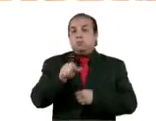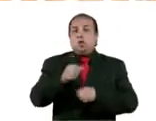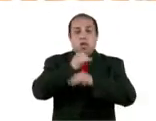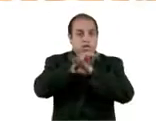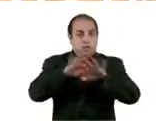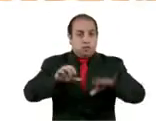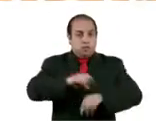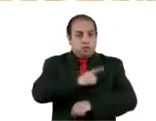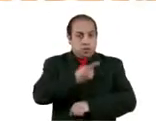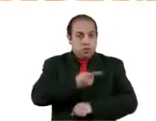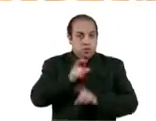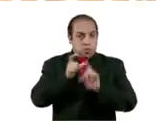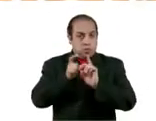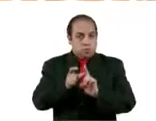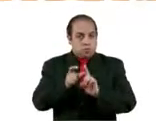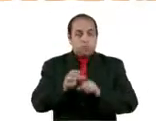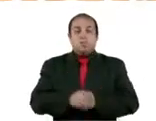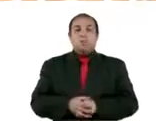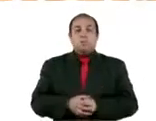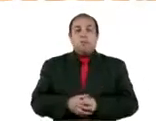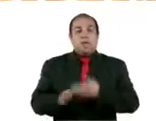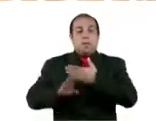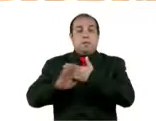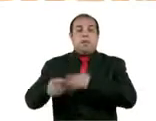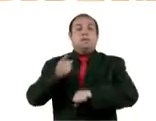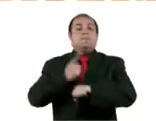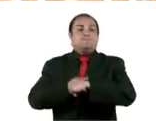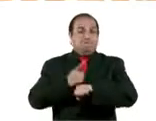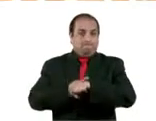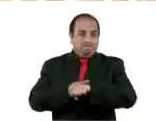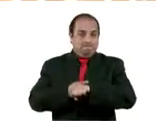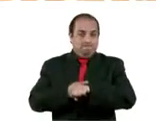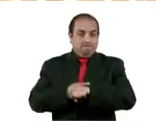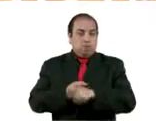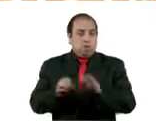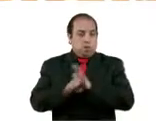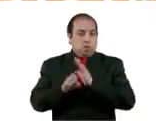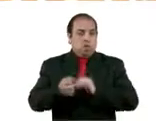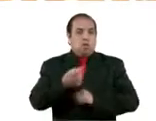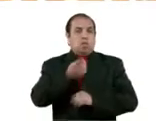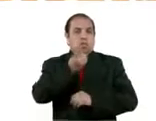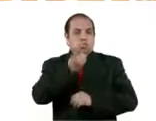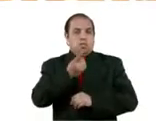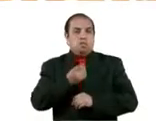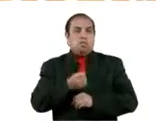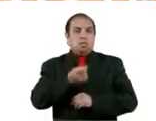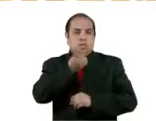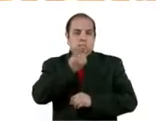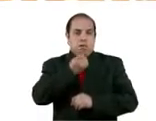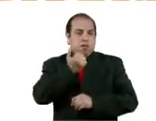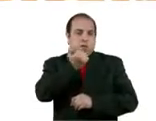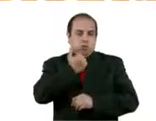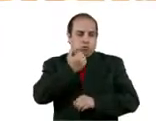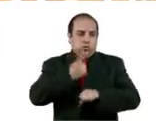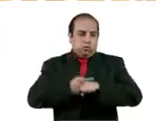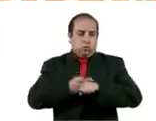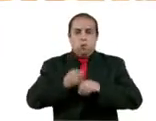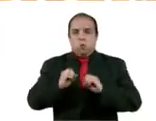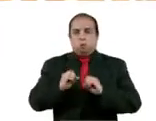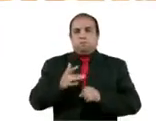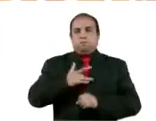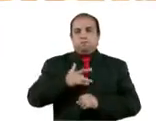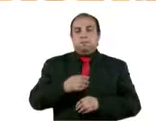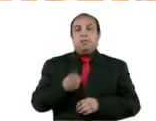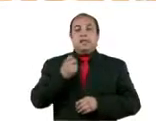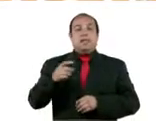de la salud, la prevención de la enfermedad crónica. Entonces, esa es la ventaja, que hay una directriz de la jefa de gobierno muy